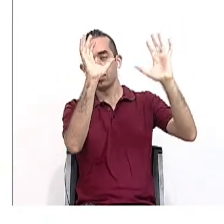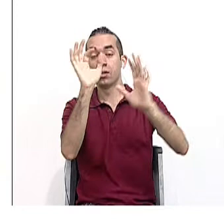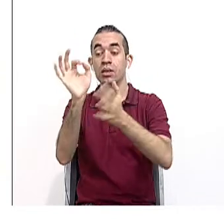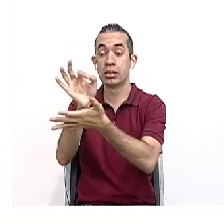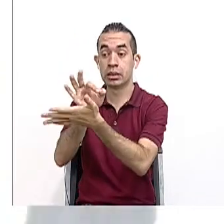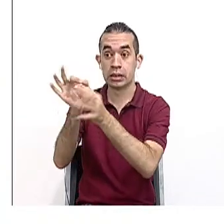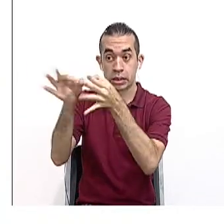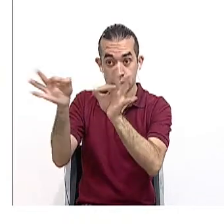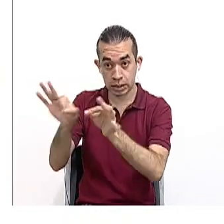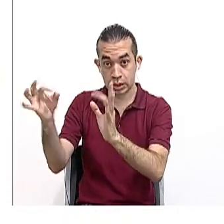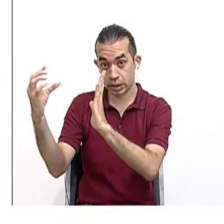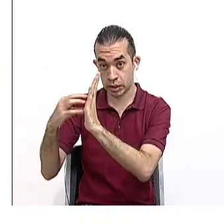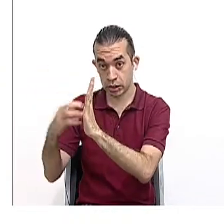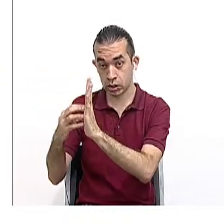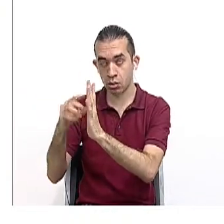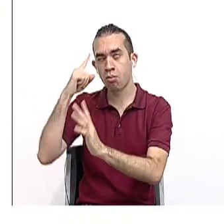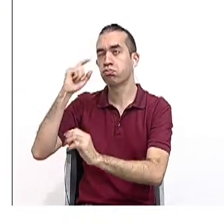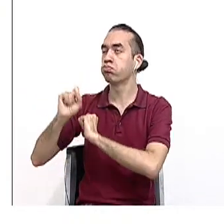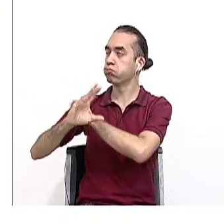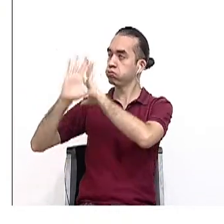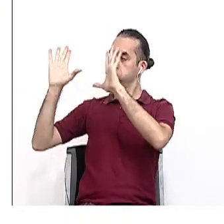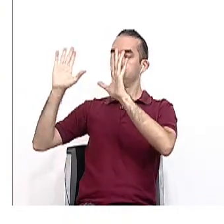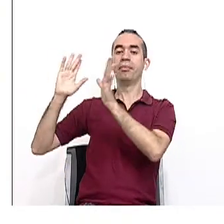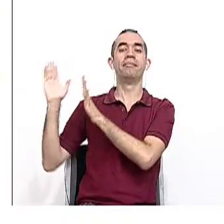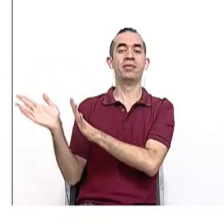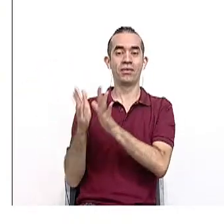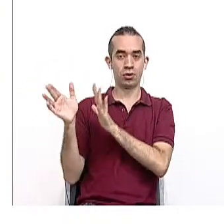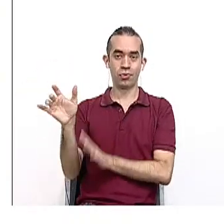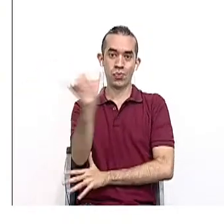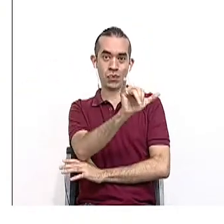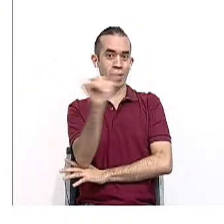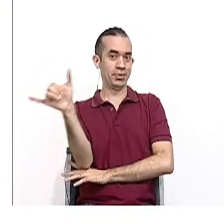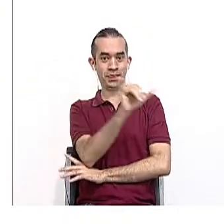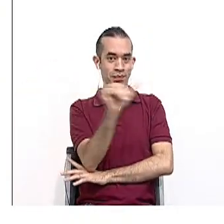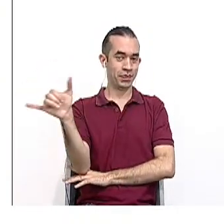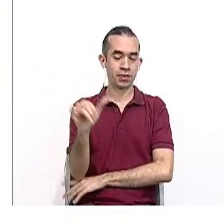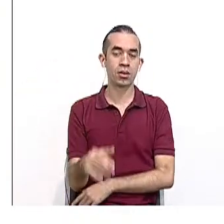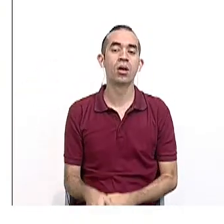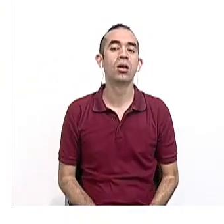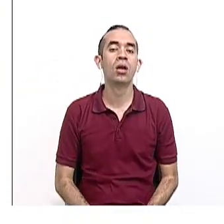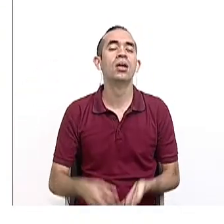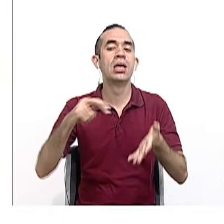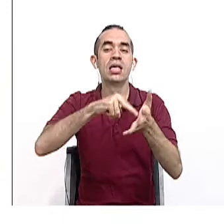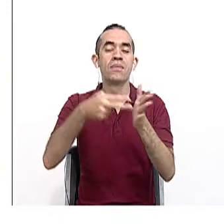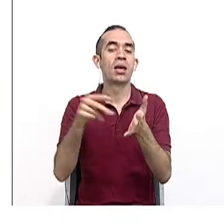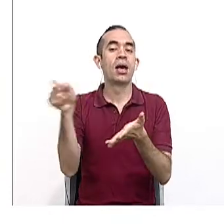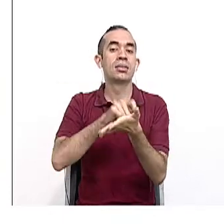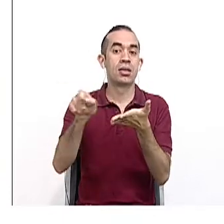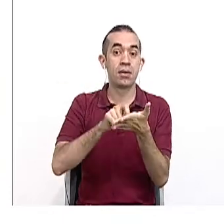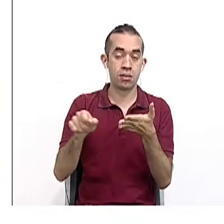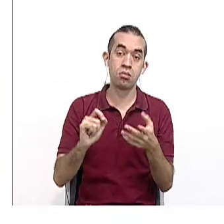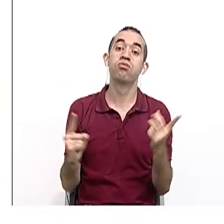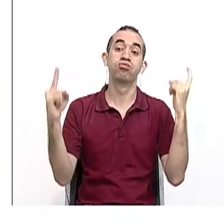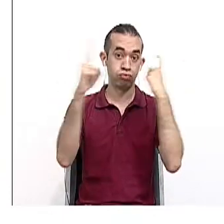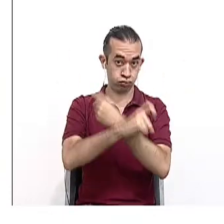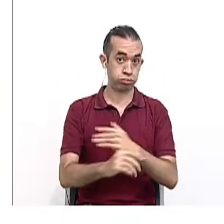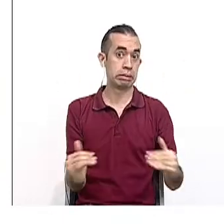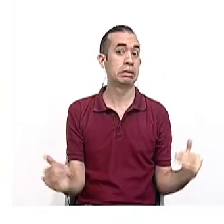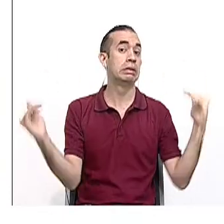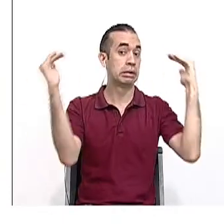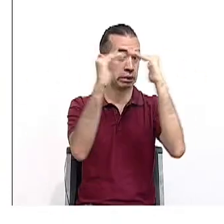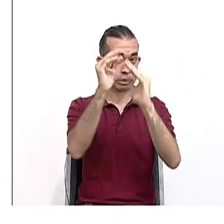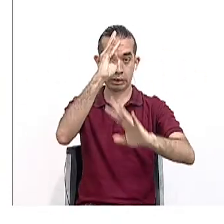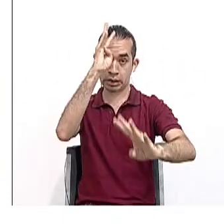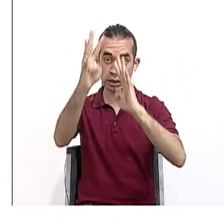pensado y planificado. Por eso se dice que escribir es un proceso complejo, un proceso